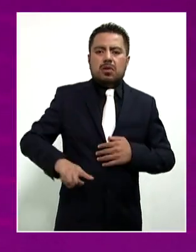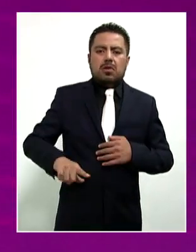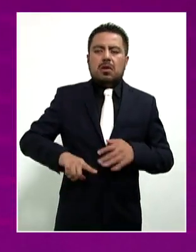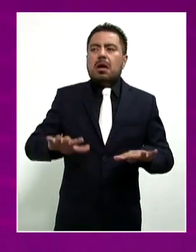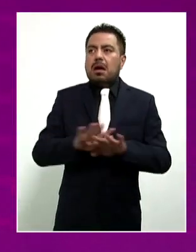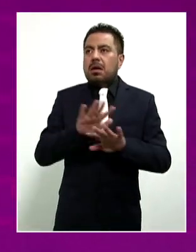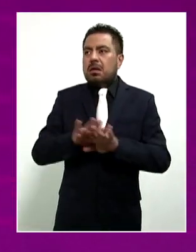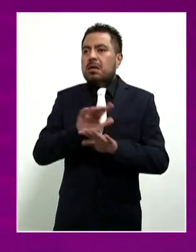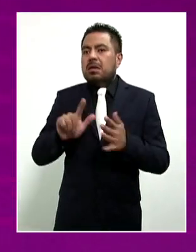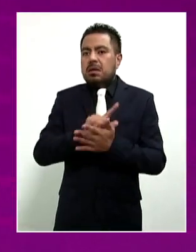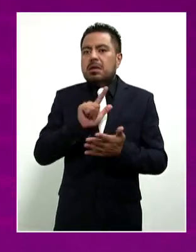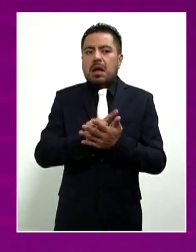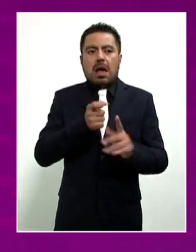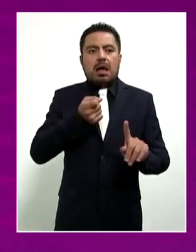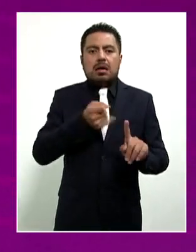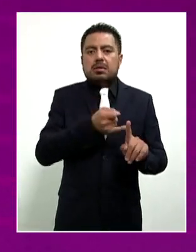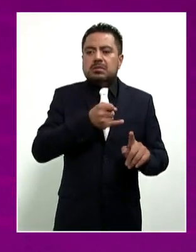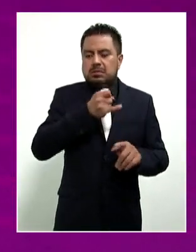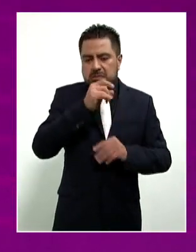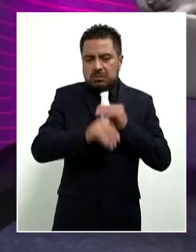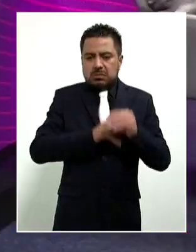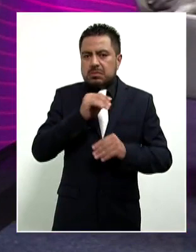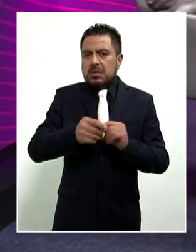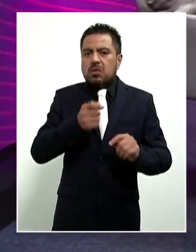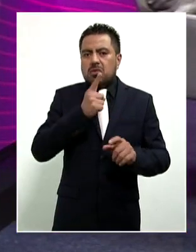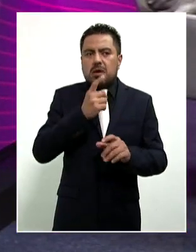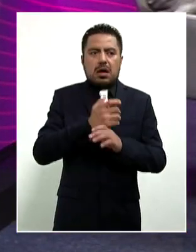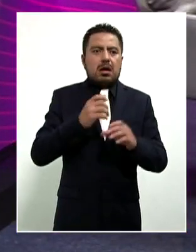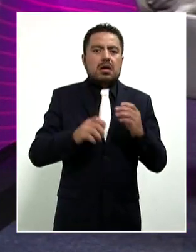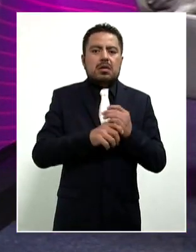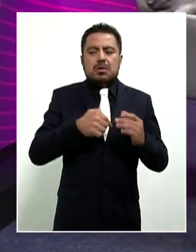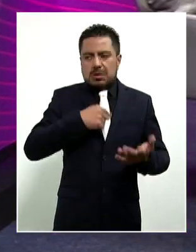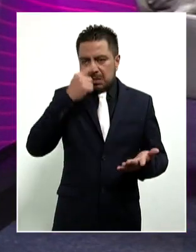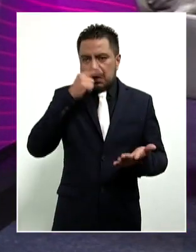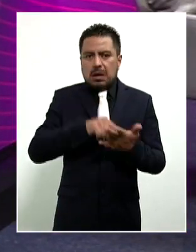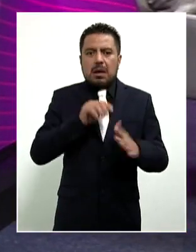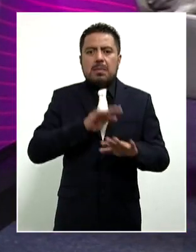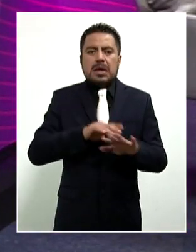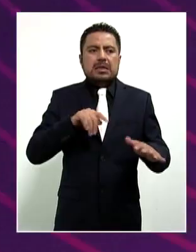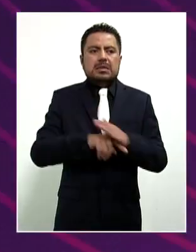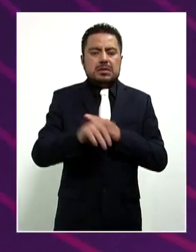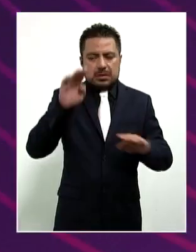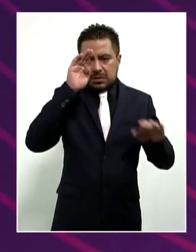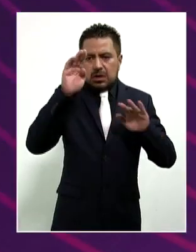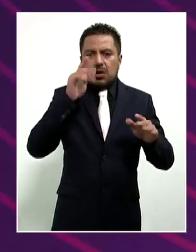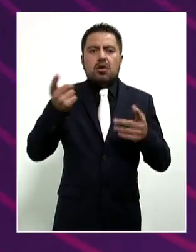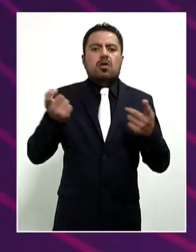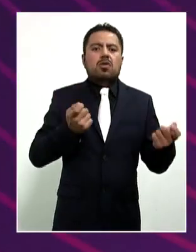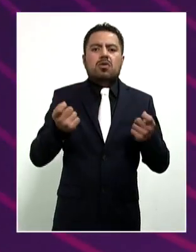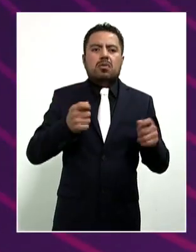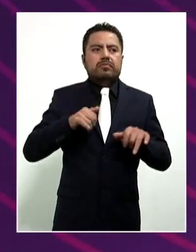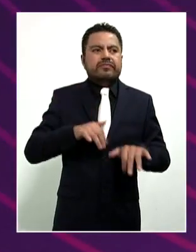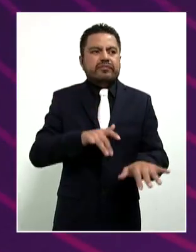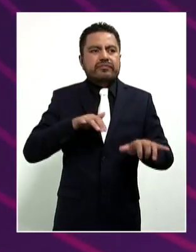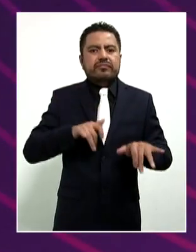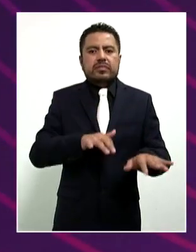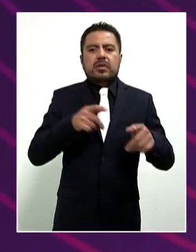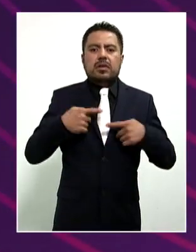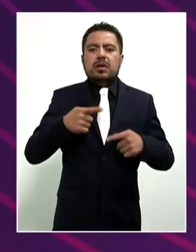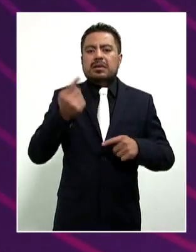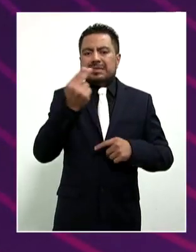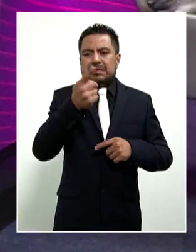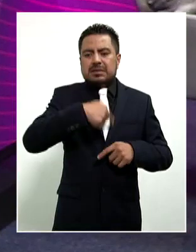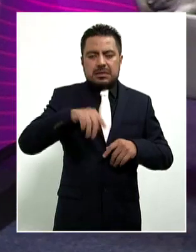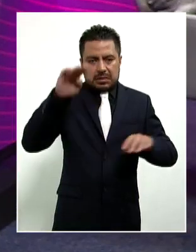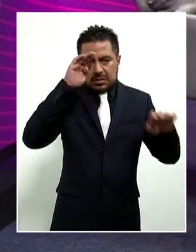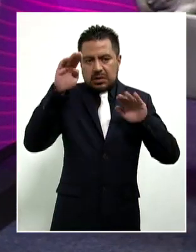y las leyes siguen estáticas, fueron diseñadas para una cosa y yo creo que va más allá de pensar en el control de flujos. Tenemos que pensar